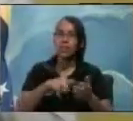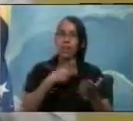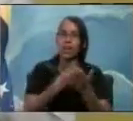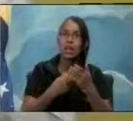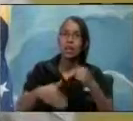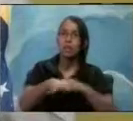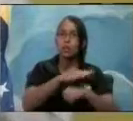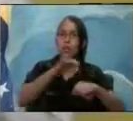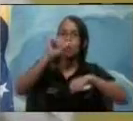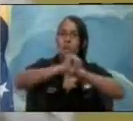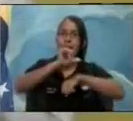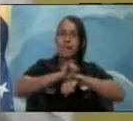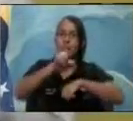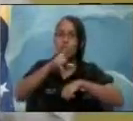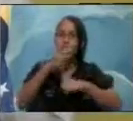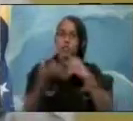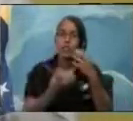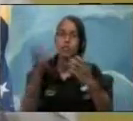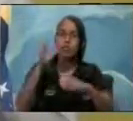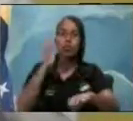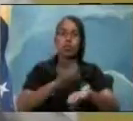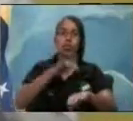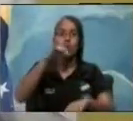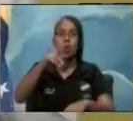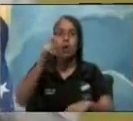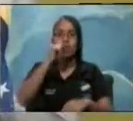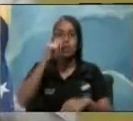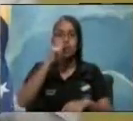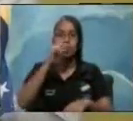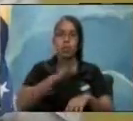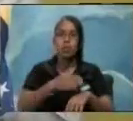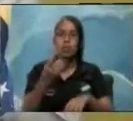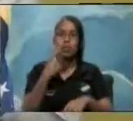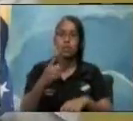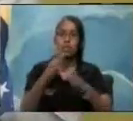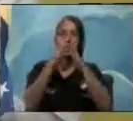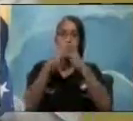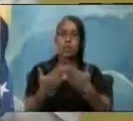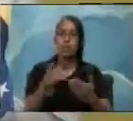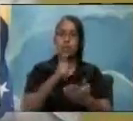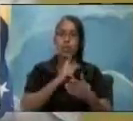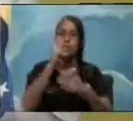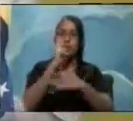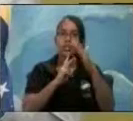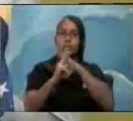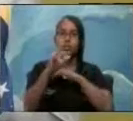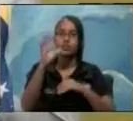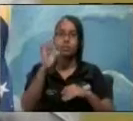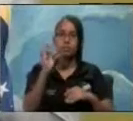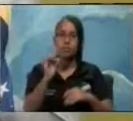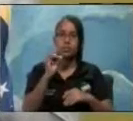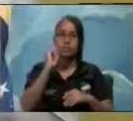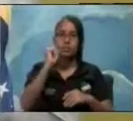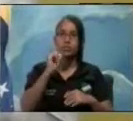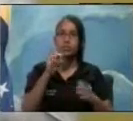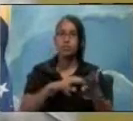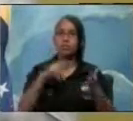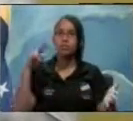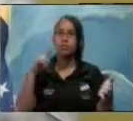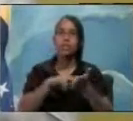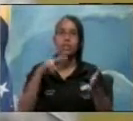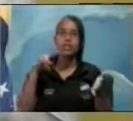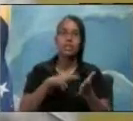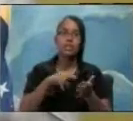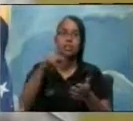la iglesia y ese fuego tocó a ese hombre, porque dice la Biblia en el verso 8, y saltando